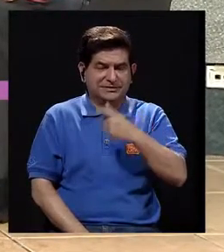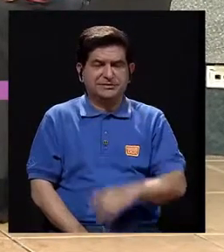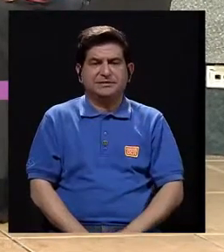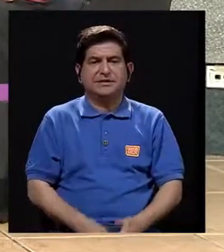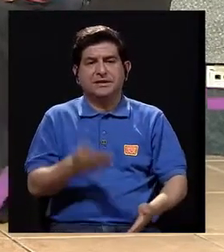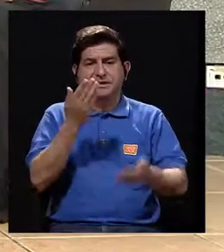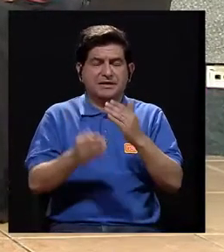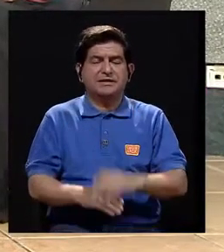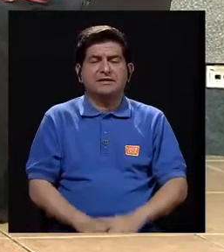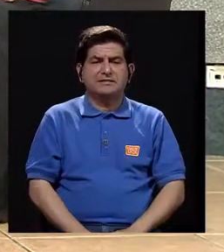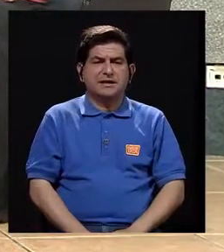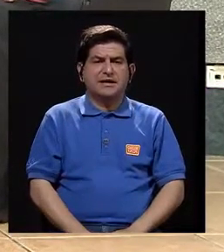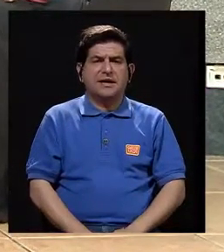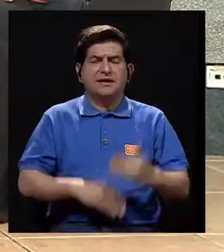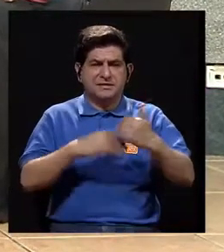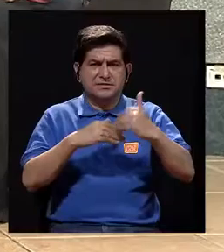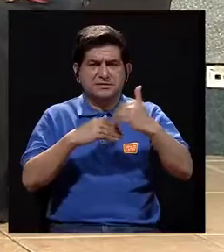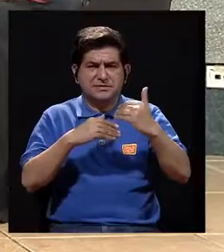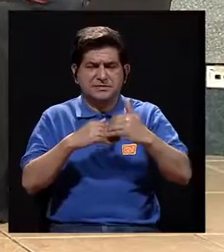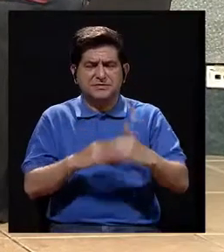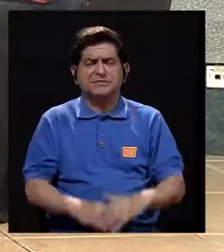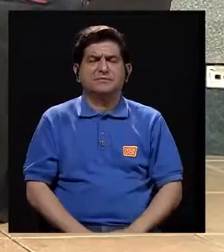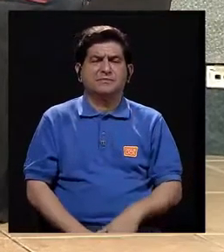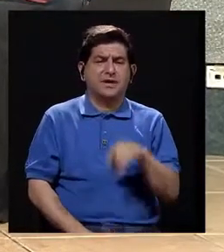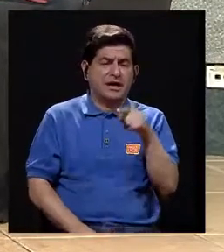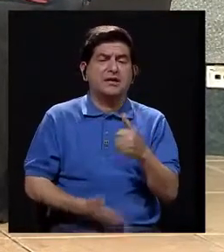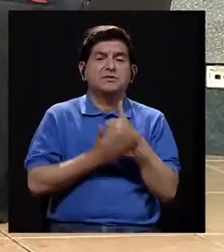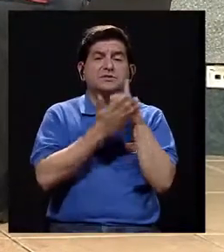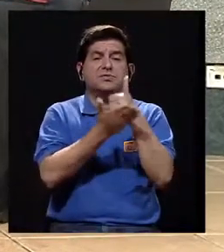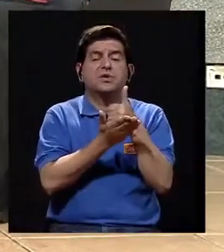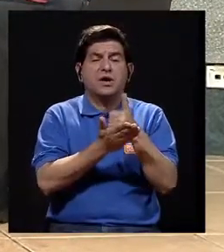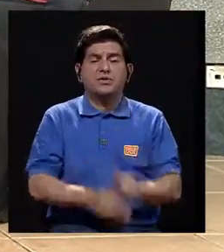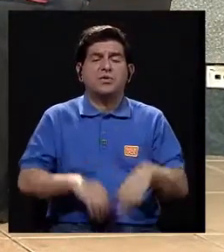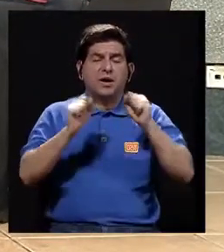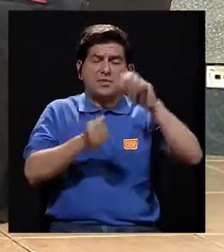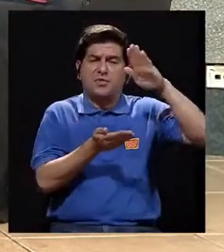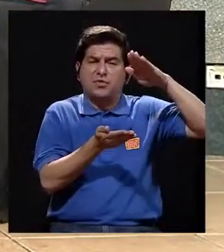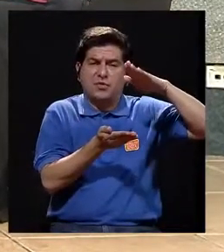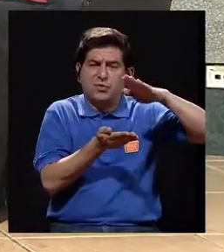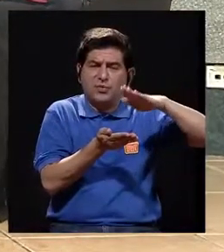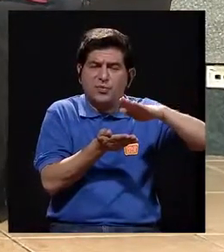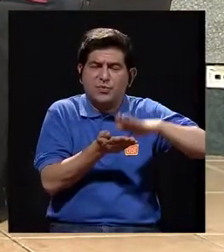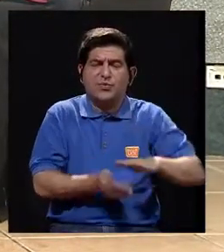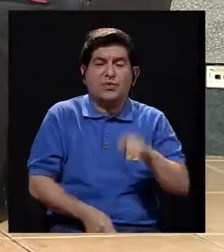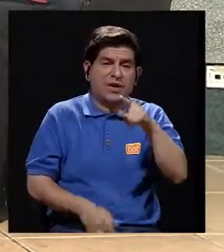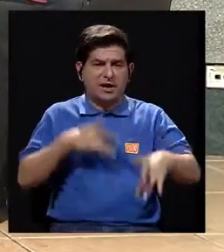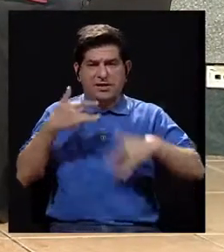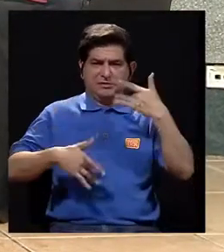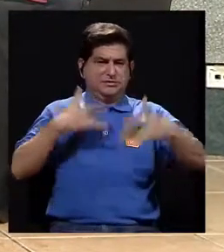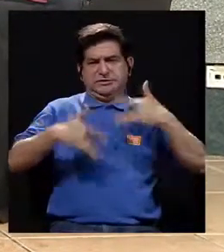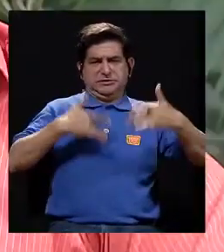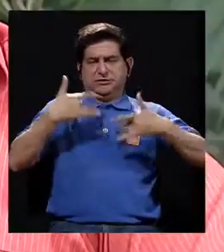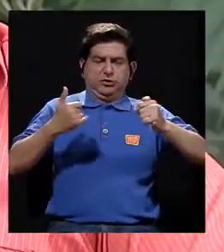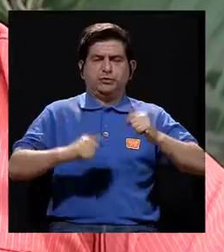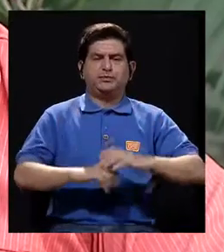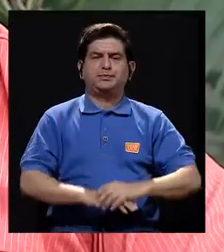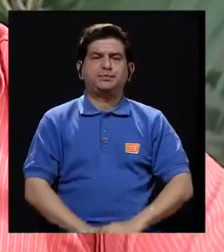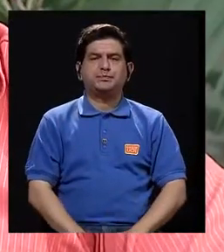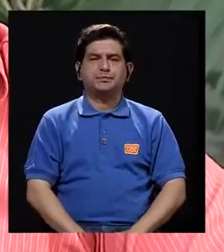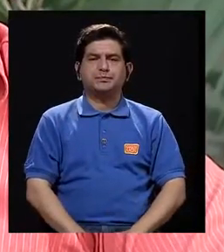soda, como galletitas secas, como pancito tostado, digamos cosas así que le ayuden a ellos a minimizar las náuseas, los malestares.